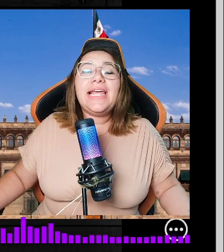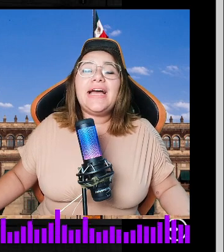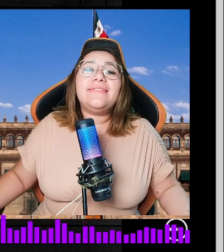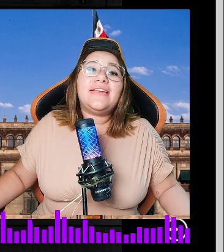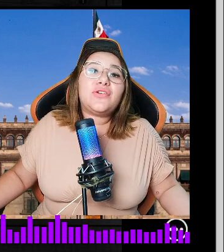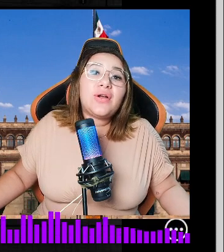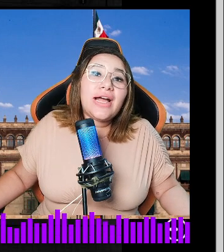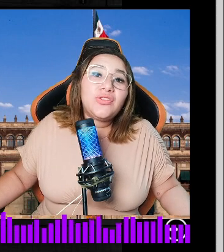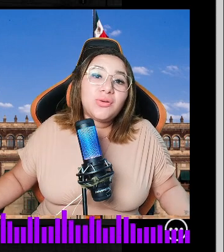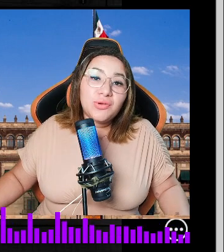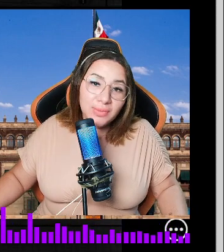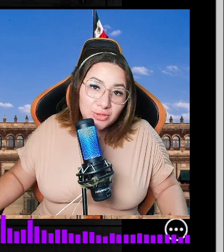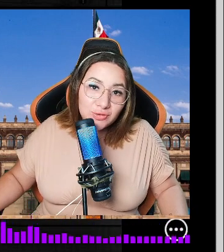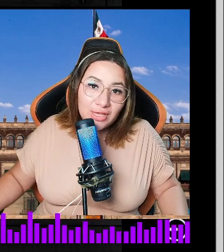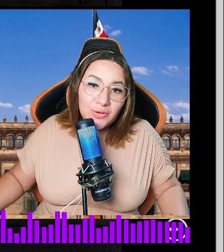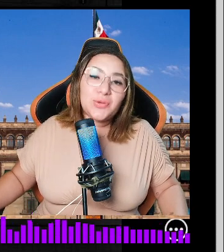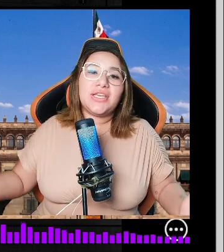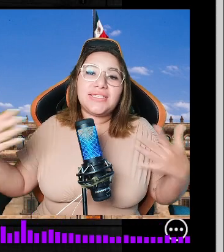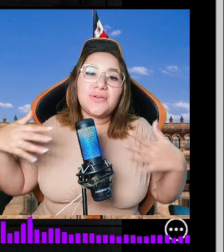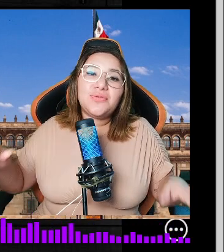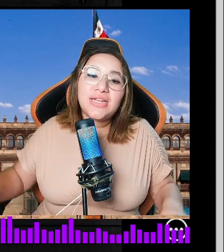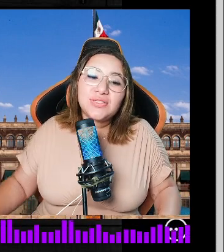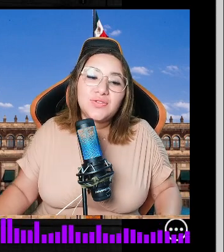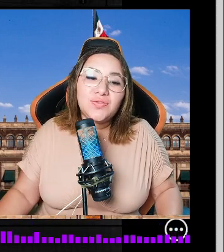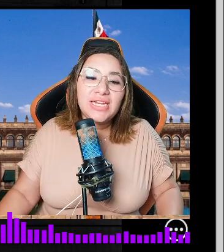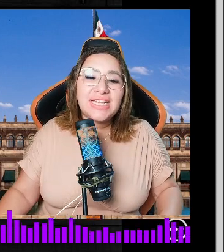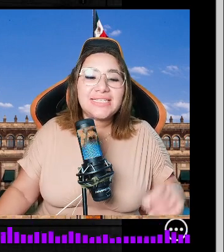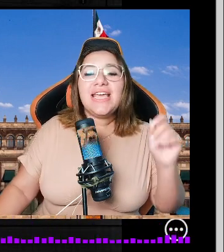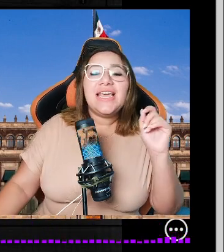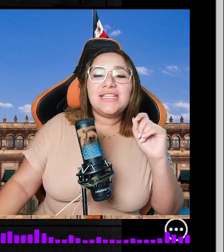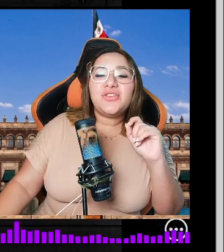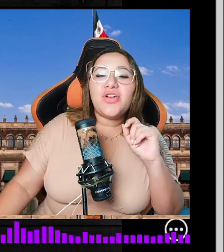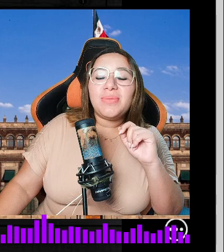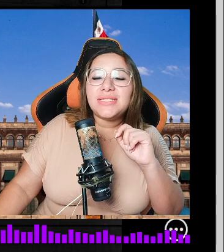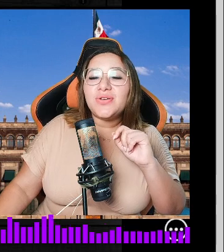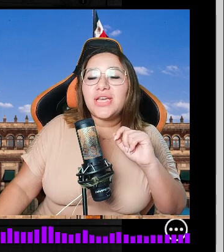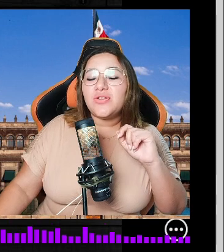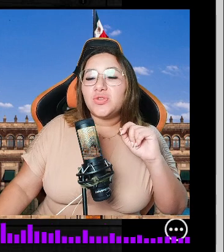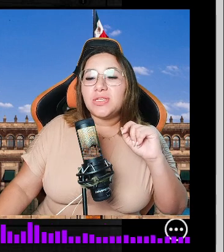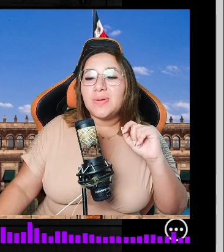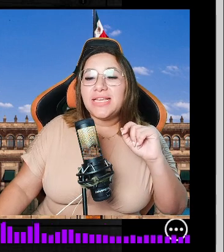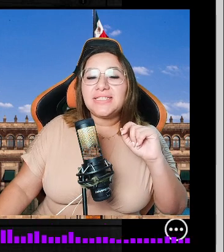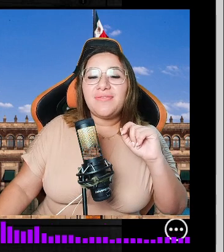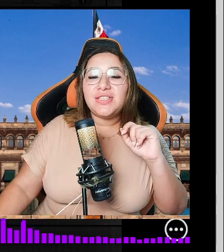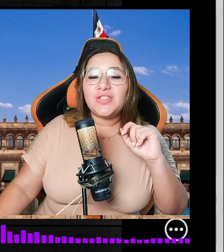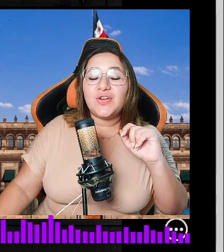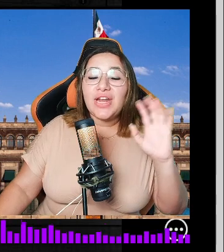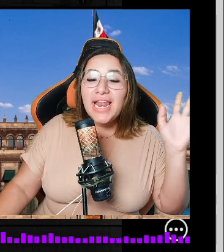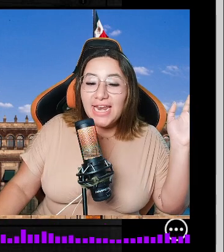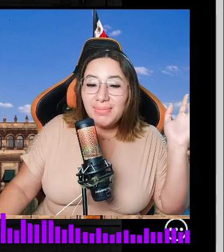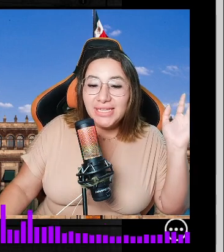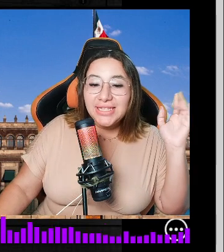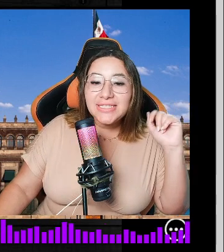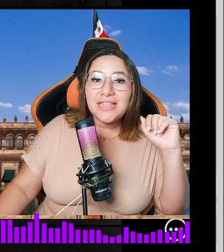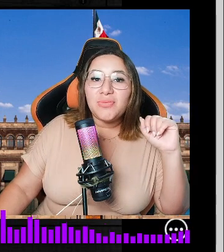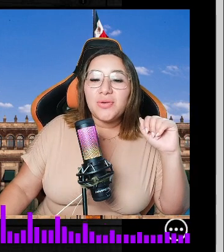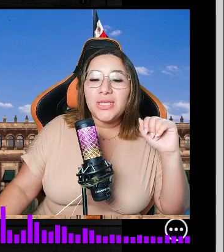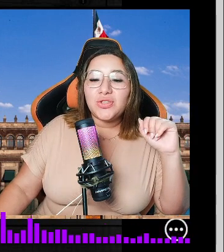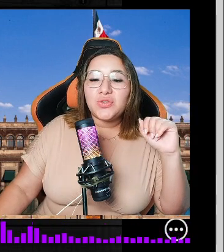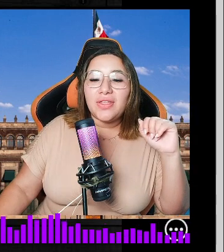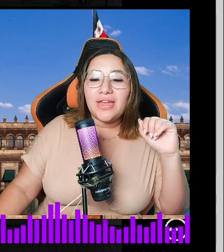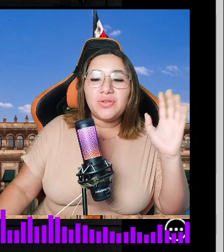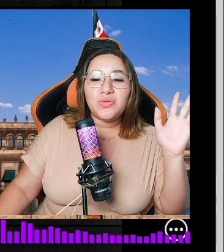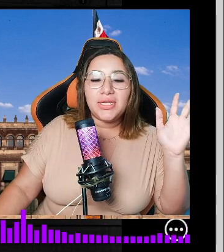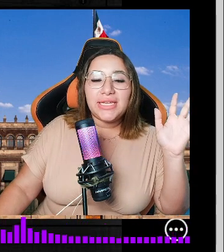le andan rogando movimiento ciudadano porque según a sus filas estoy convencido que con su experiencia y visión la militancia de